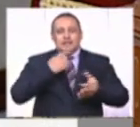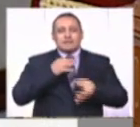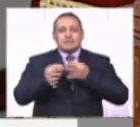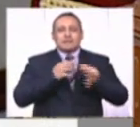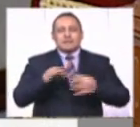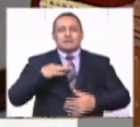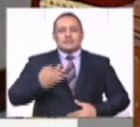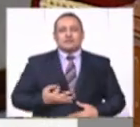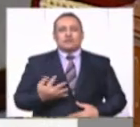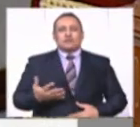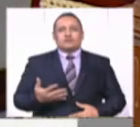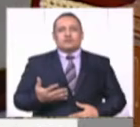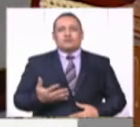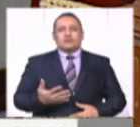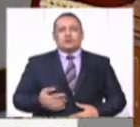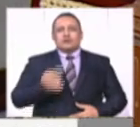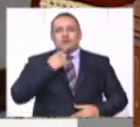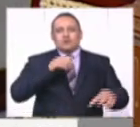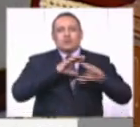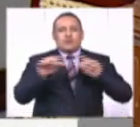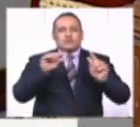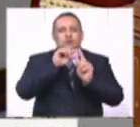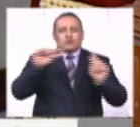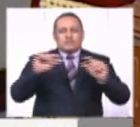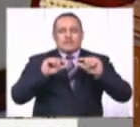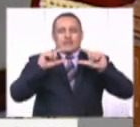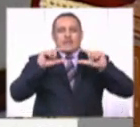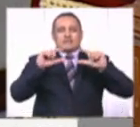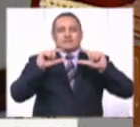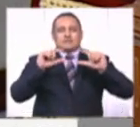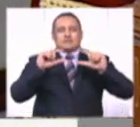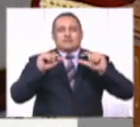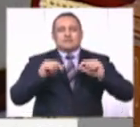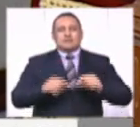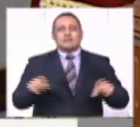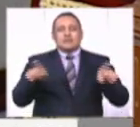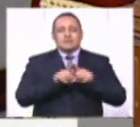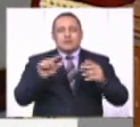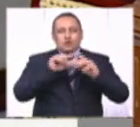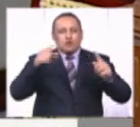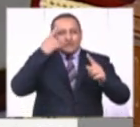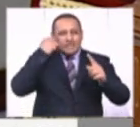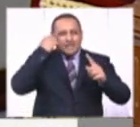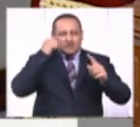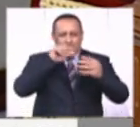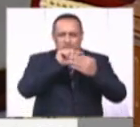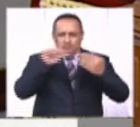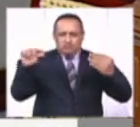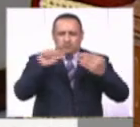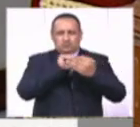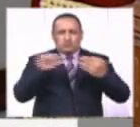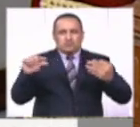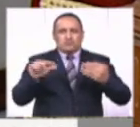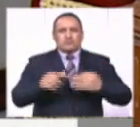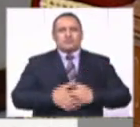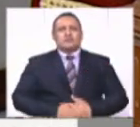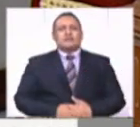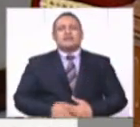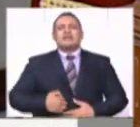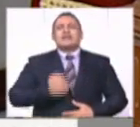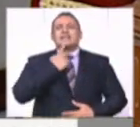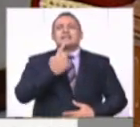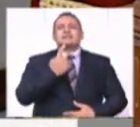señor y lo hacen con letras resaltadas con negritas en el informe final qué